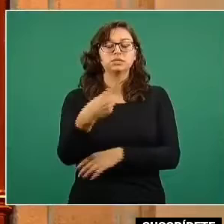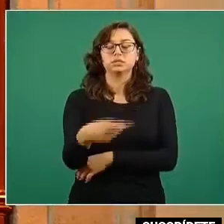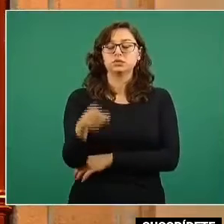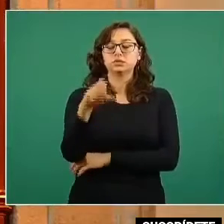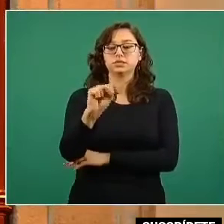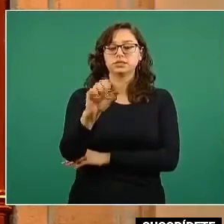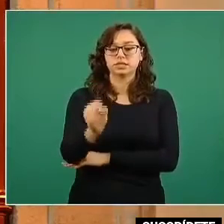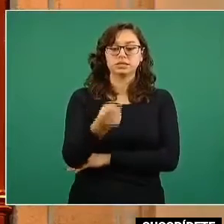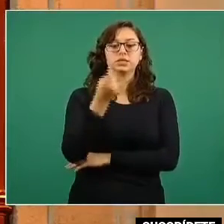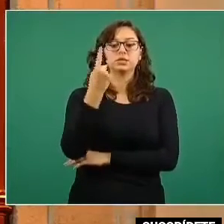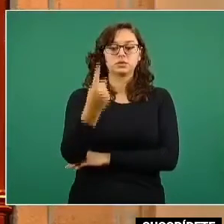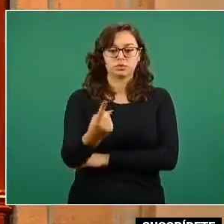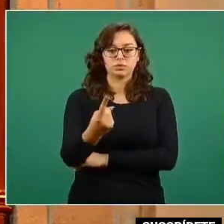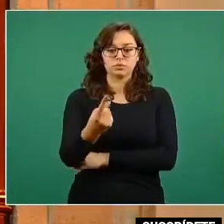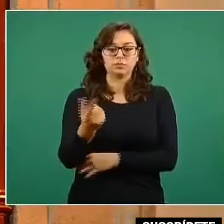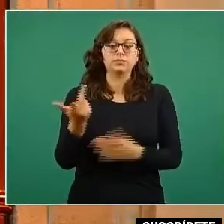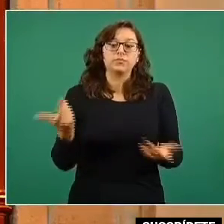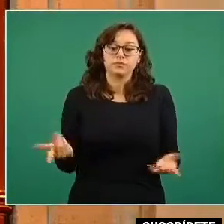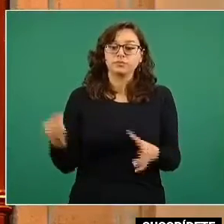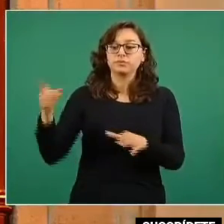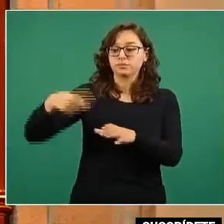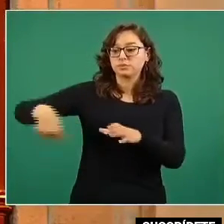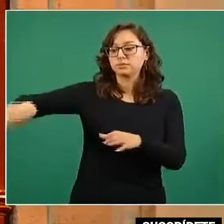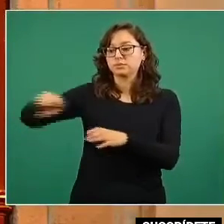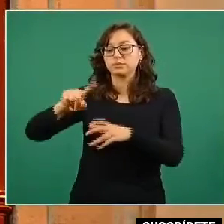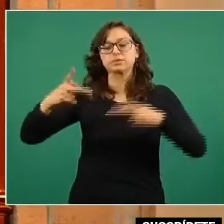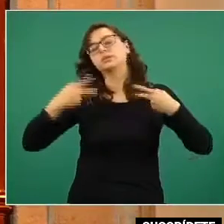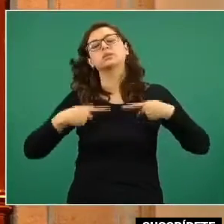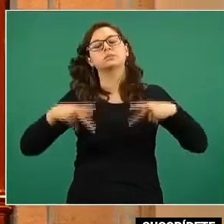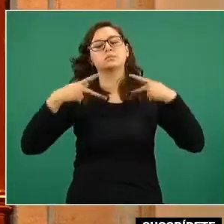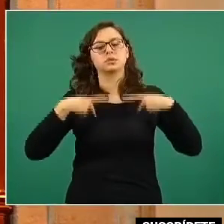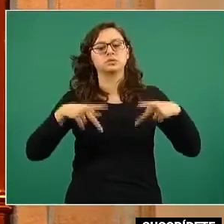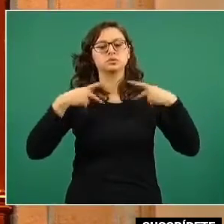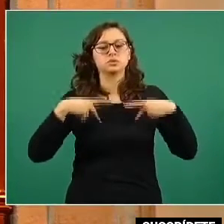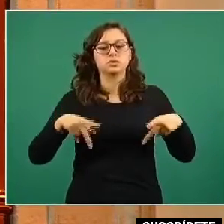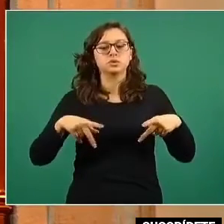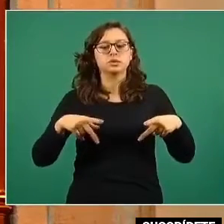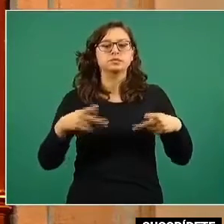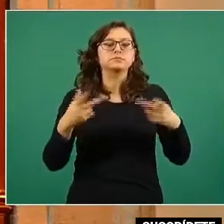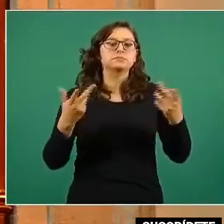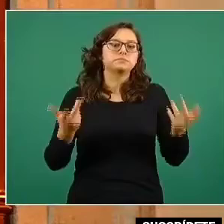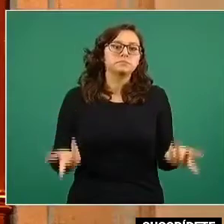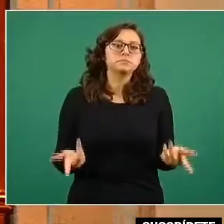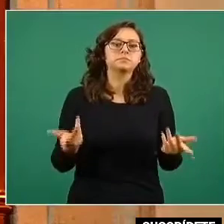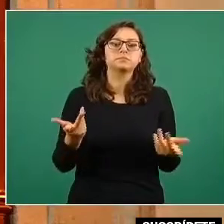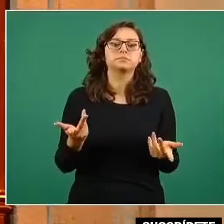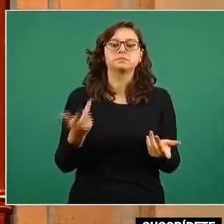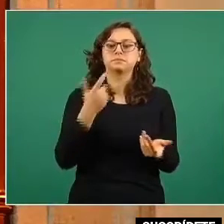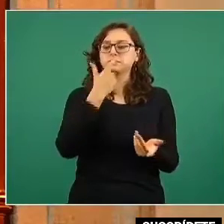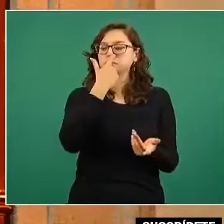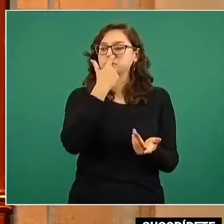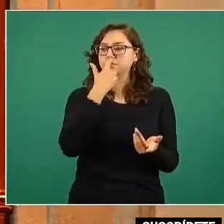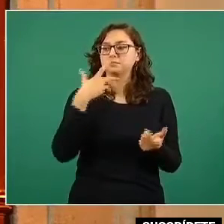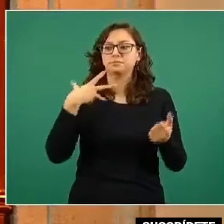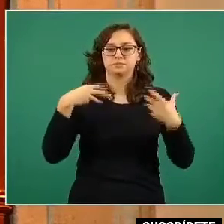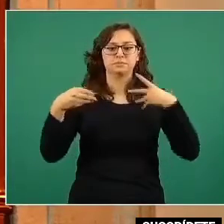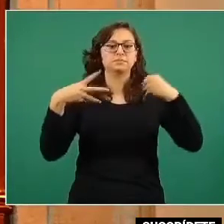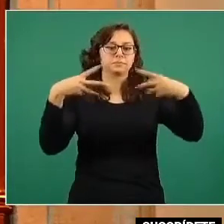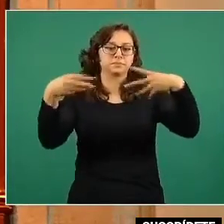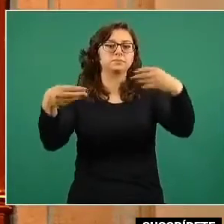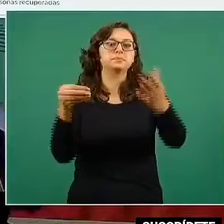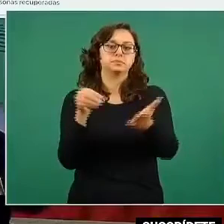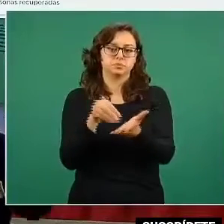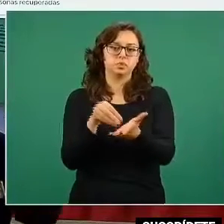84.161, y es precisamente las personas que en su momento se consideran, componen la epidemia